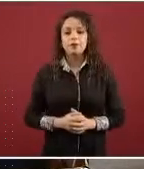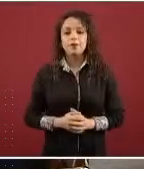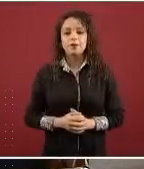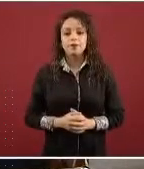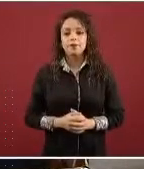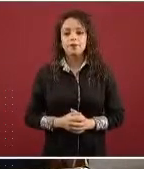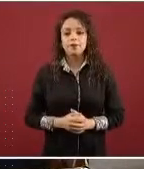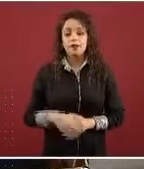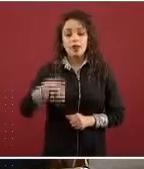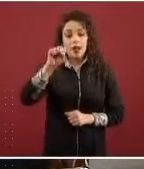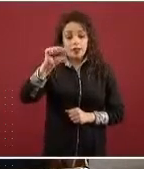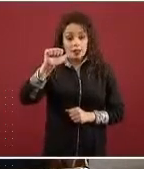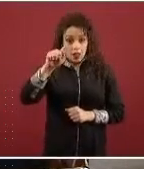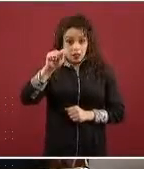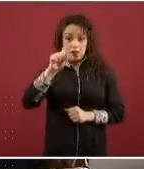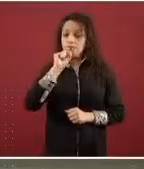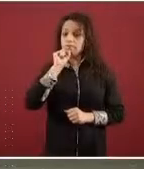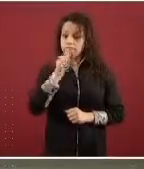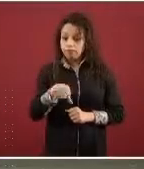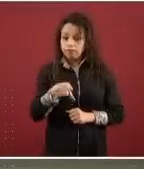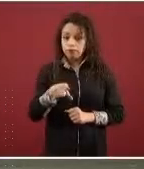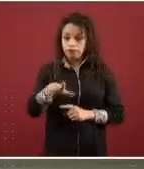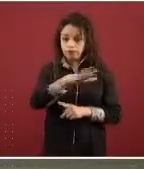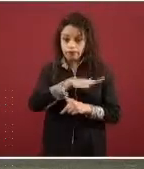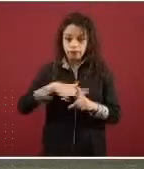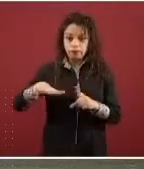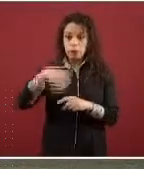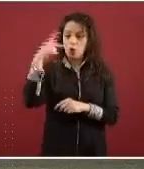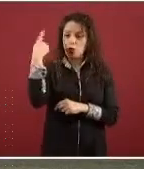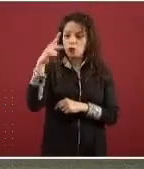SAT, toda el área de aduanas,